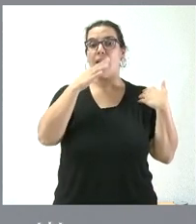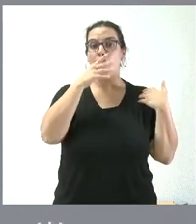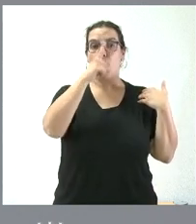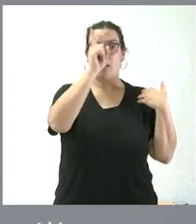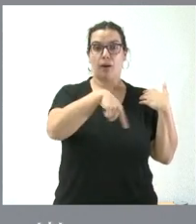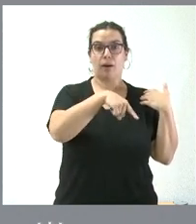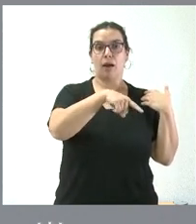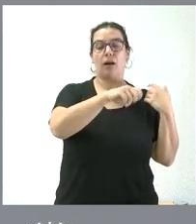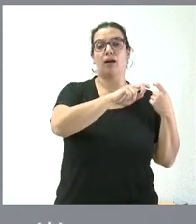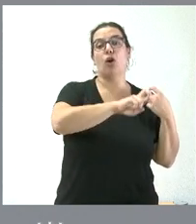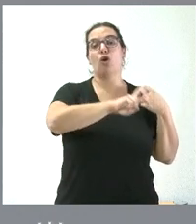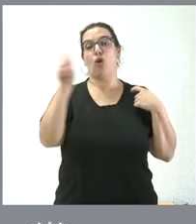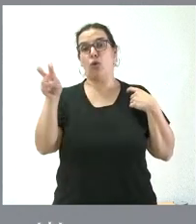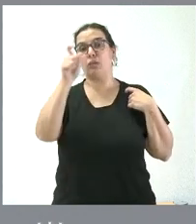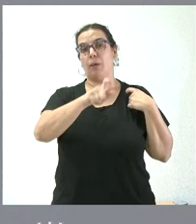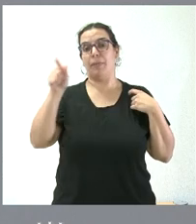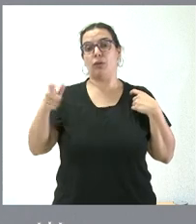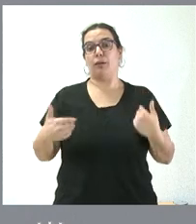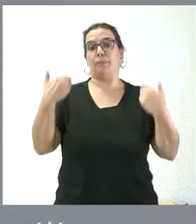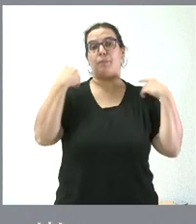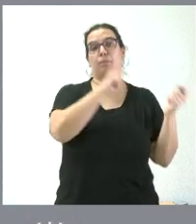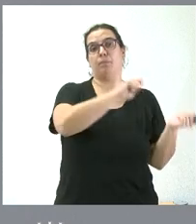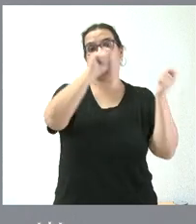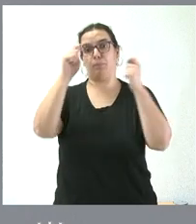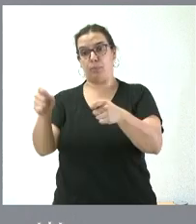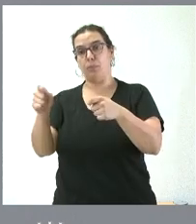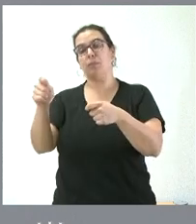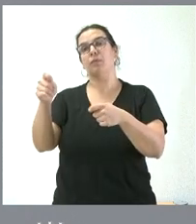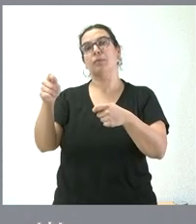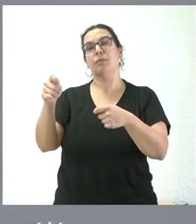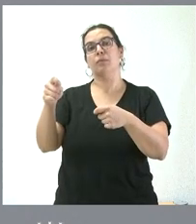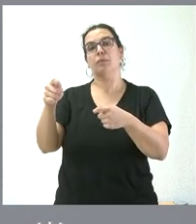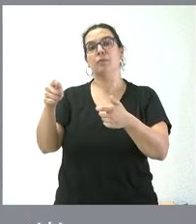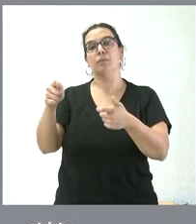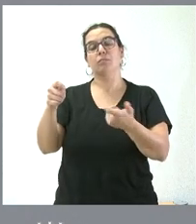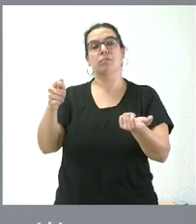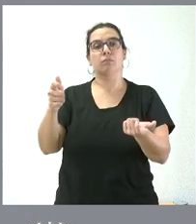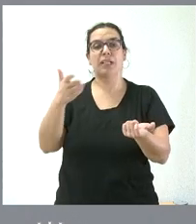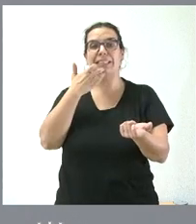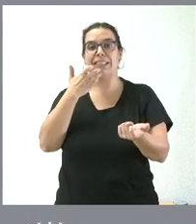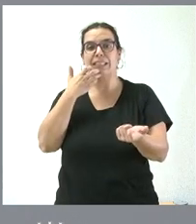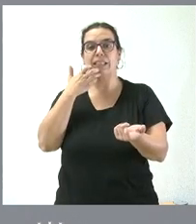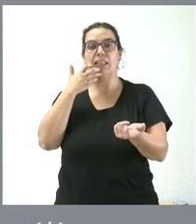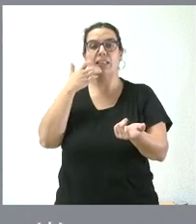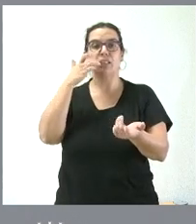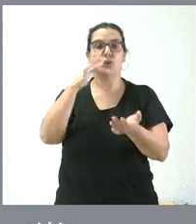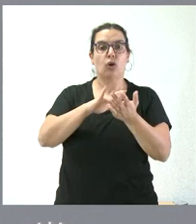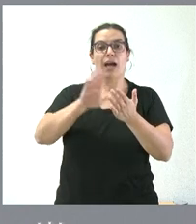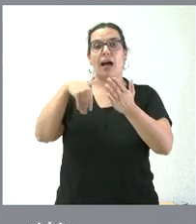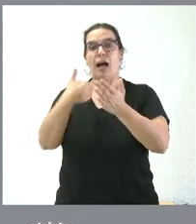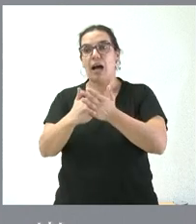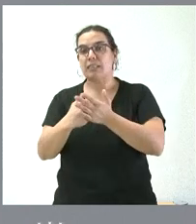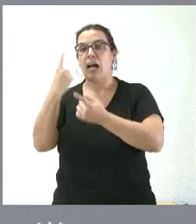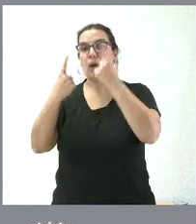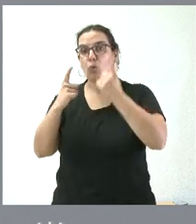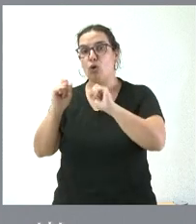serie también de cargos eh que vienen desempeñando tareas actualmente en tanto se pudiera producir algún nombramiento hipotéticamente para